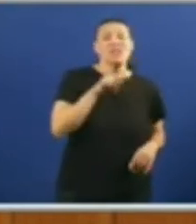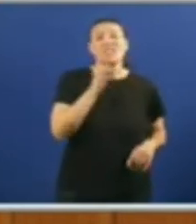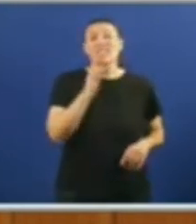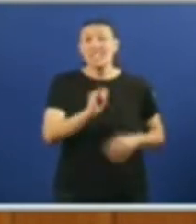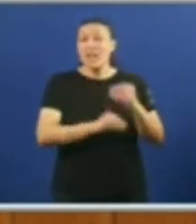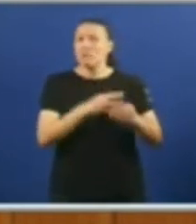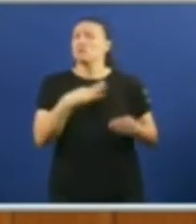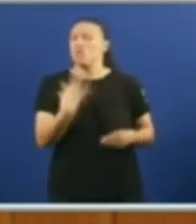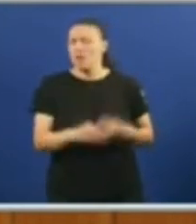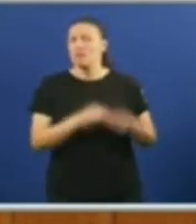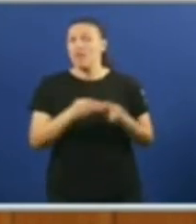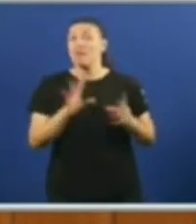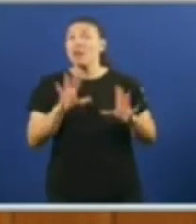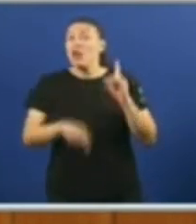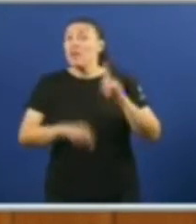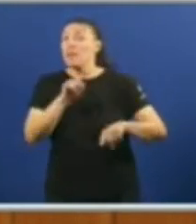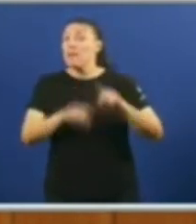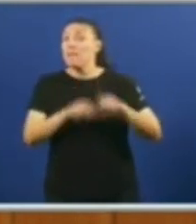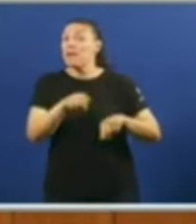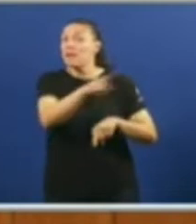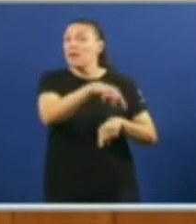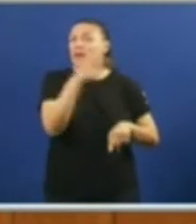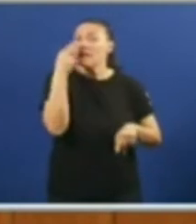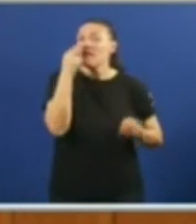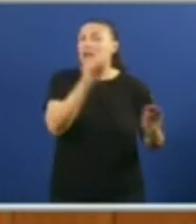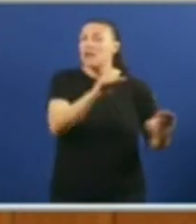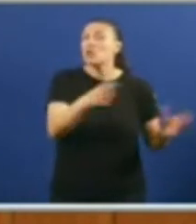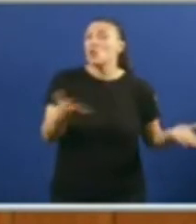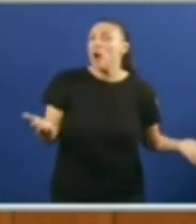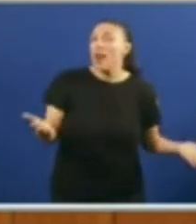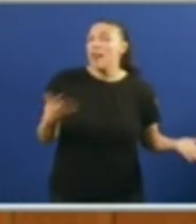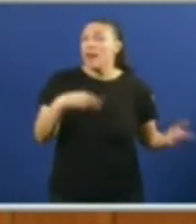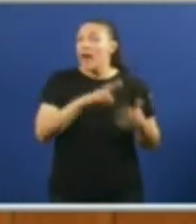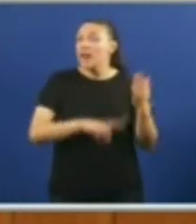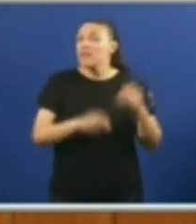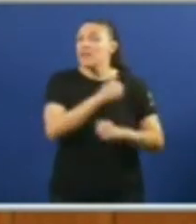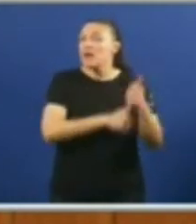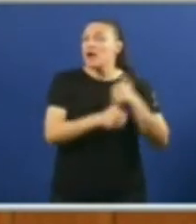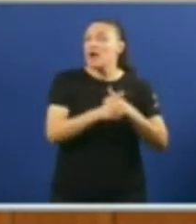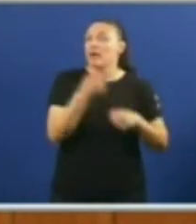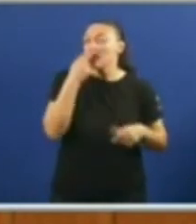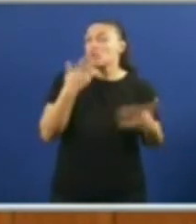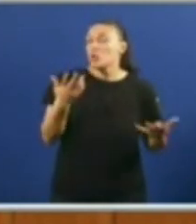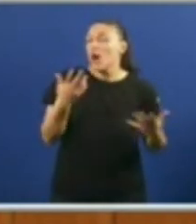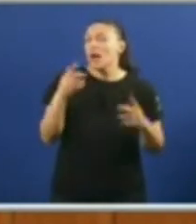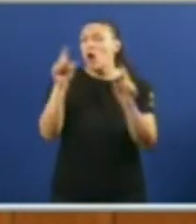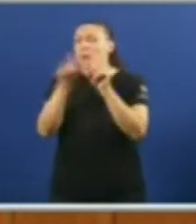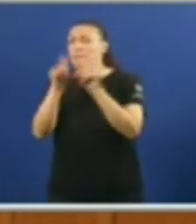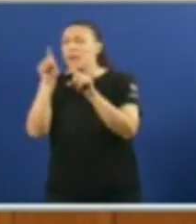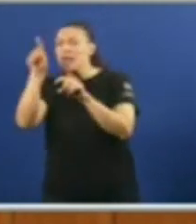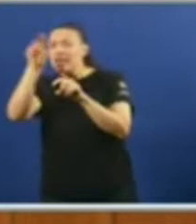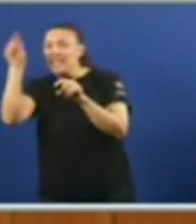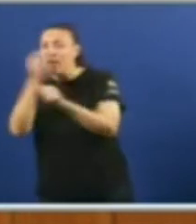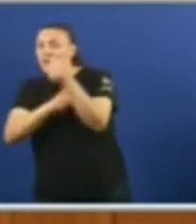posible só depende de que antepoñamos os intereses de Galiza, os intereses das eléctricas ou os intereses que poda